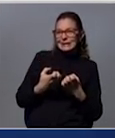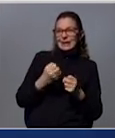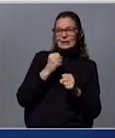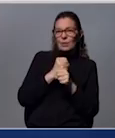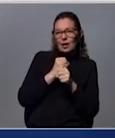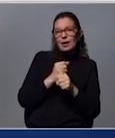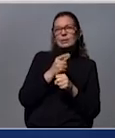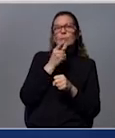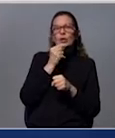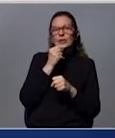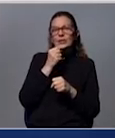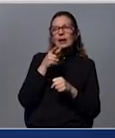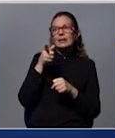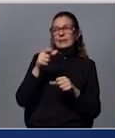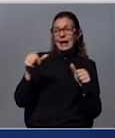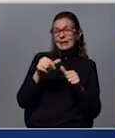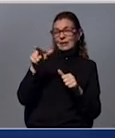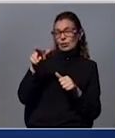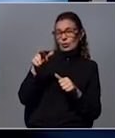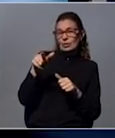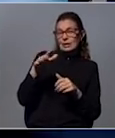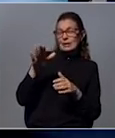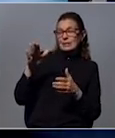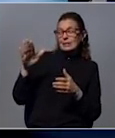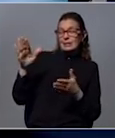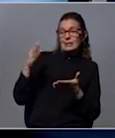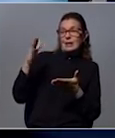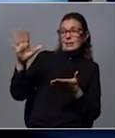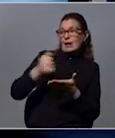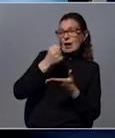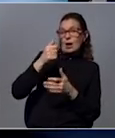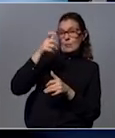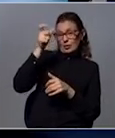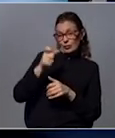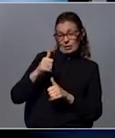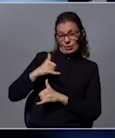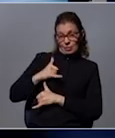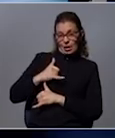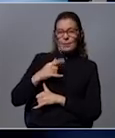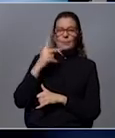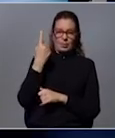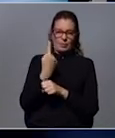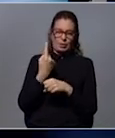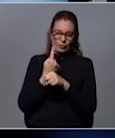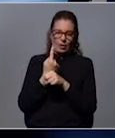policiales y hacer eso sin sacarlo bueno vamos a ver en primer lugar hay una razón económica